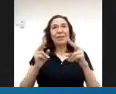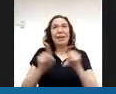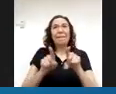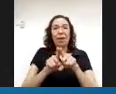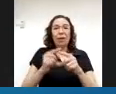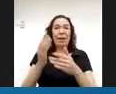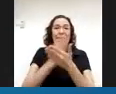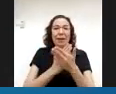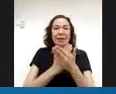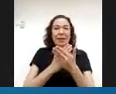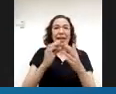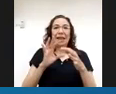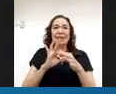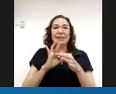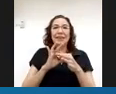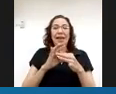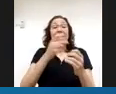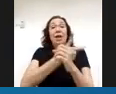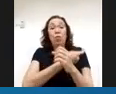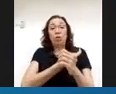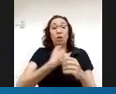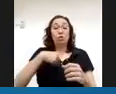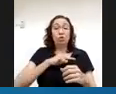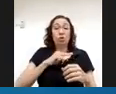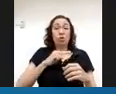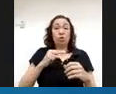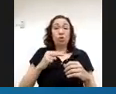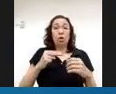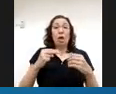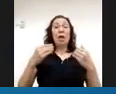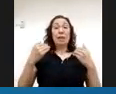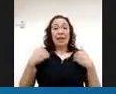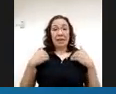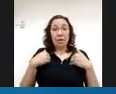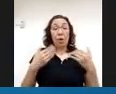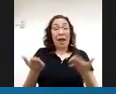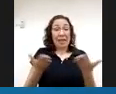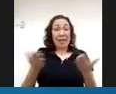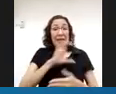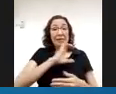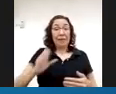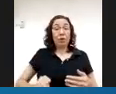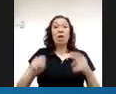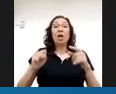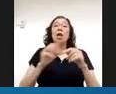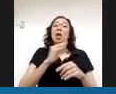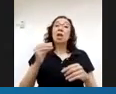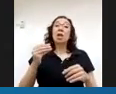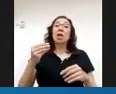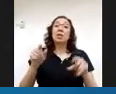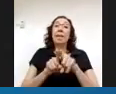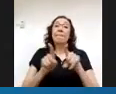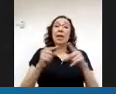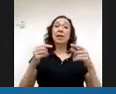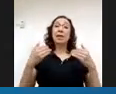parte de las vacunas que hemos tenido disponible acá y hemos tenido